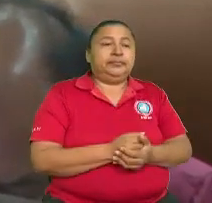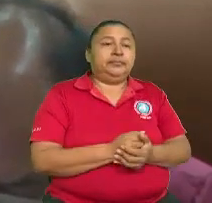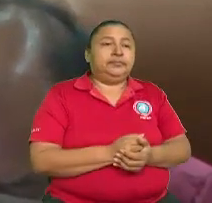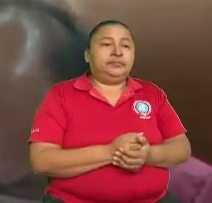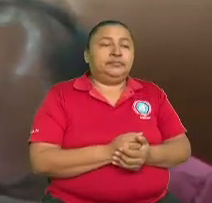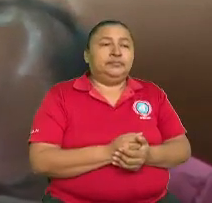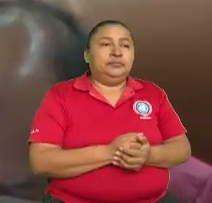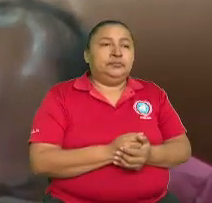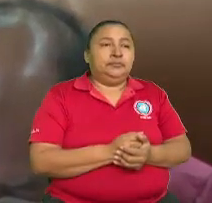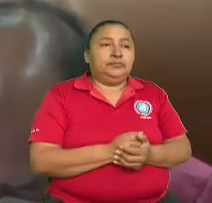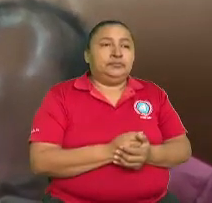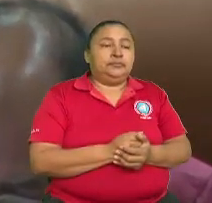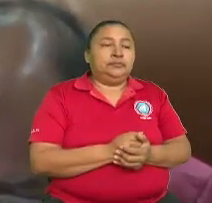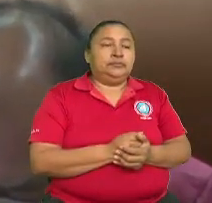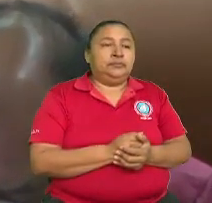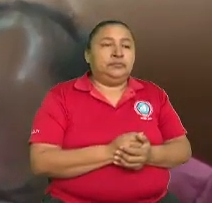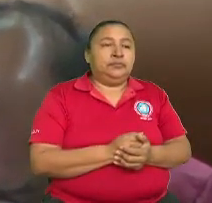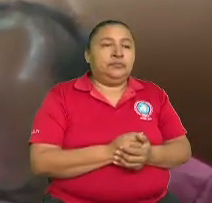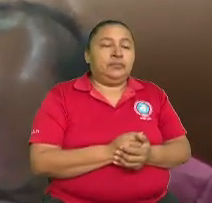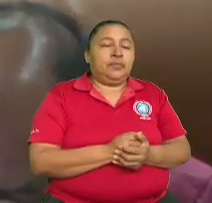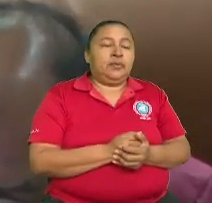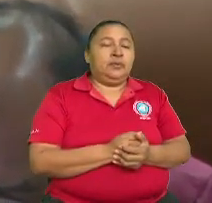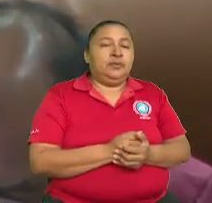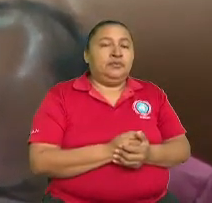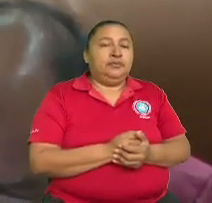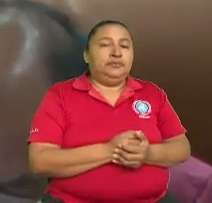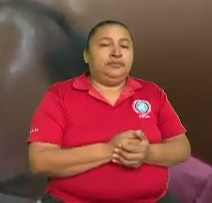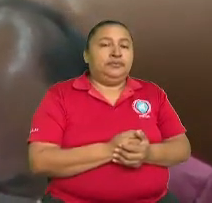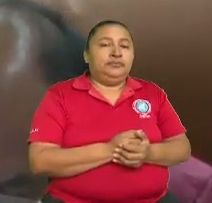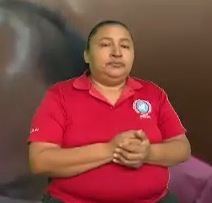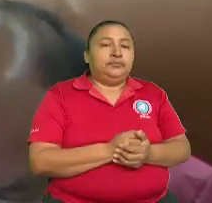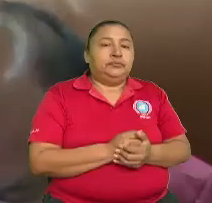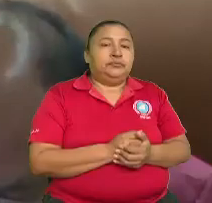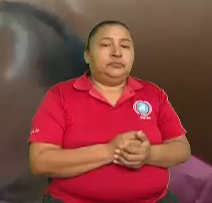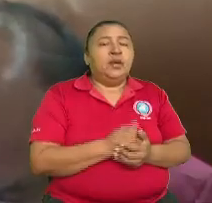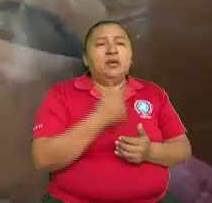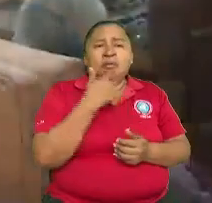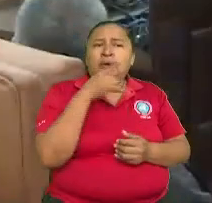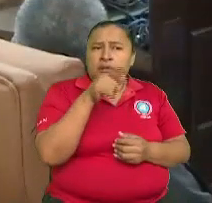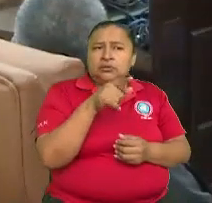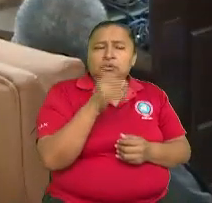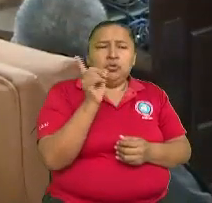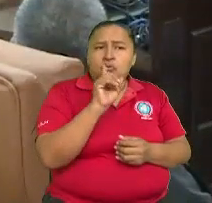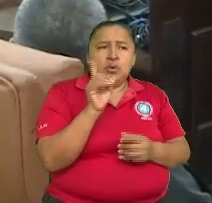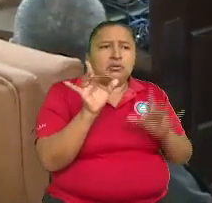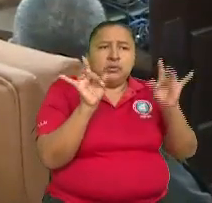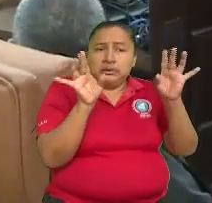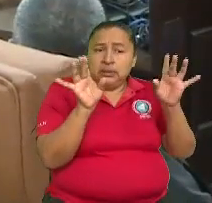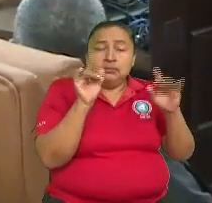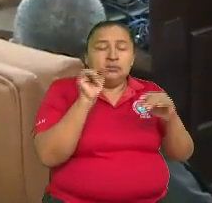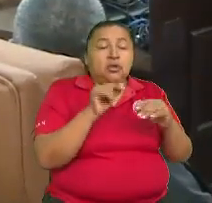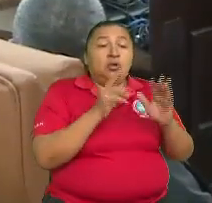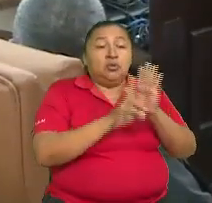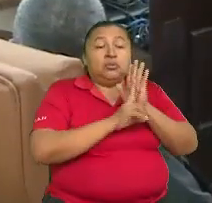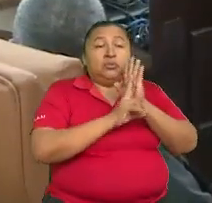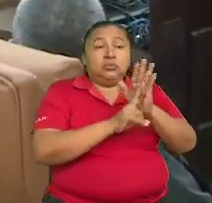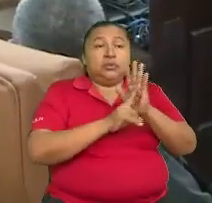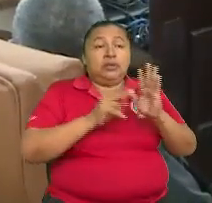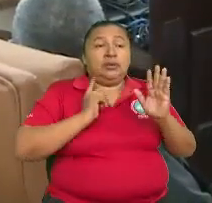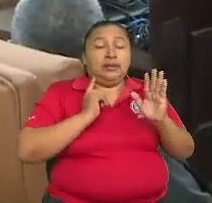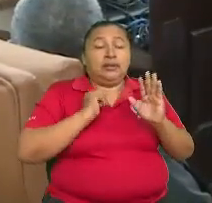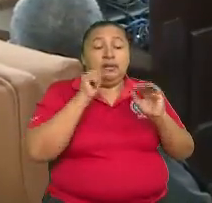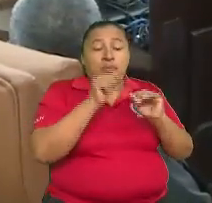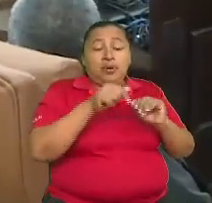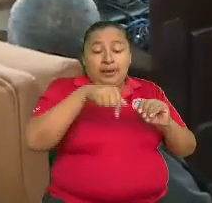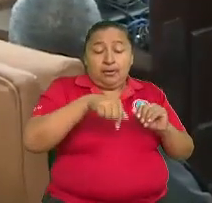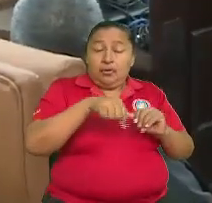nicaragüenses. Es por eso, no es casual, los resultados que nosotros tenemos